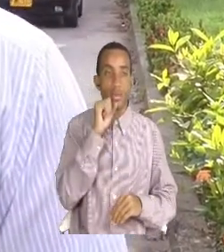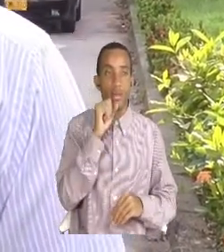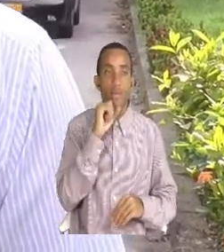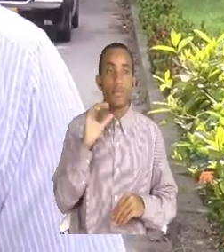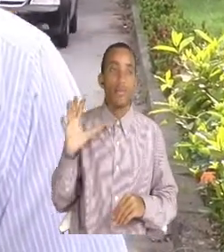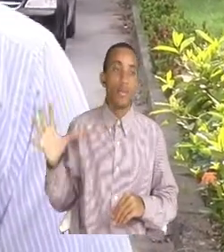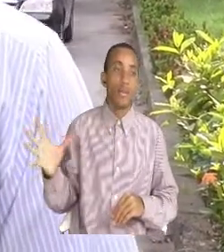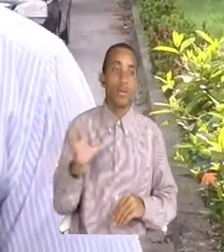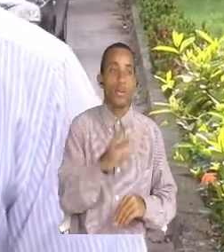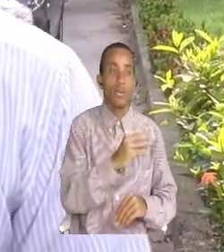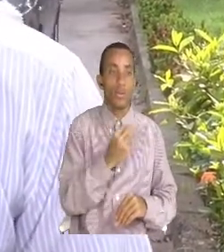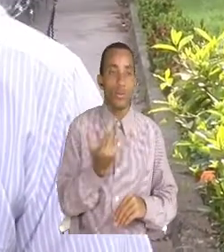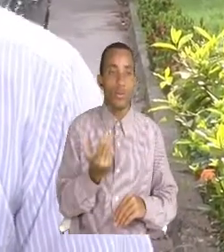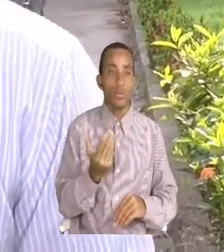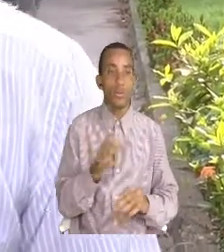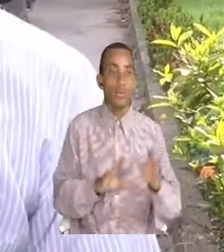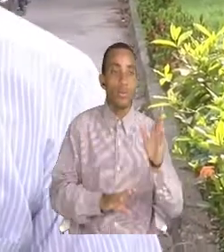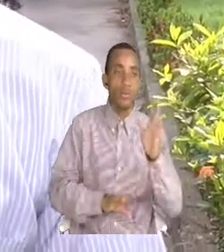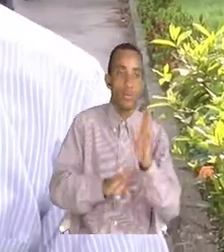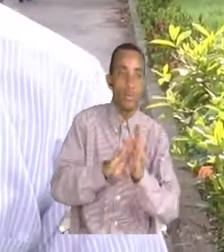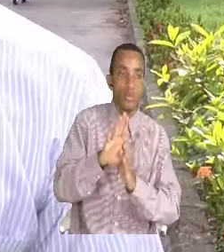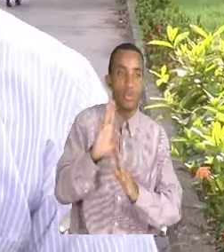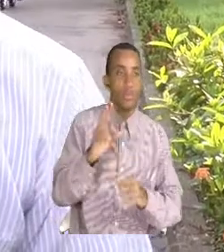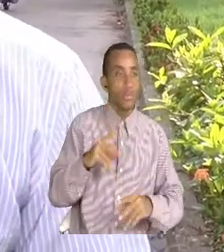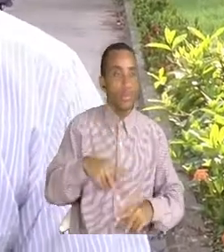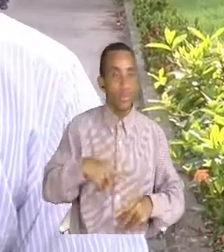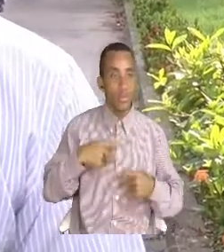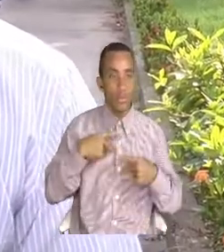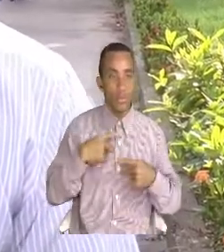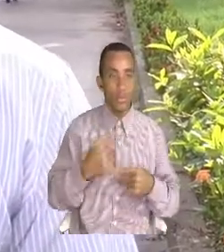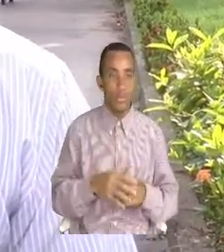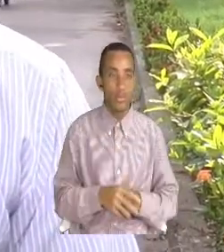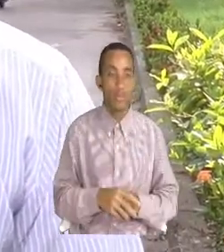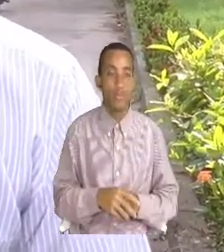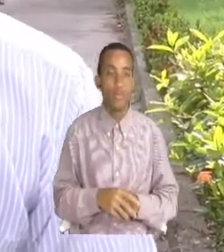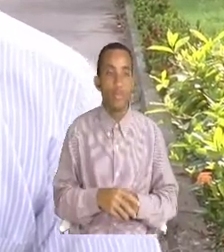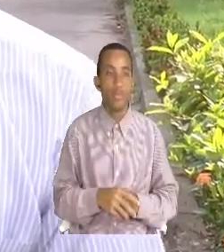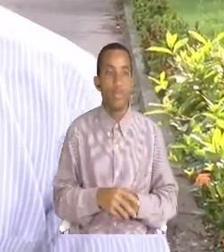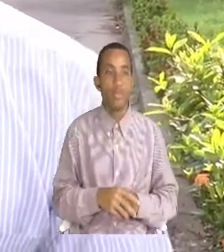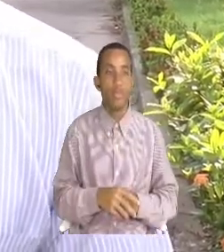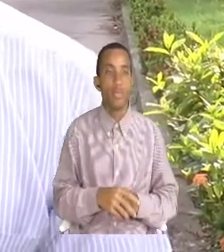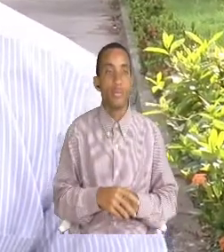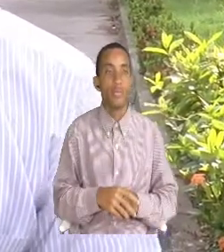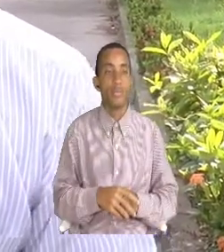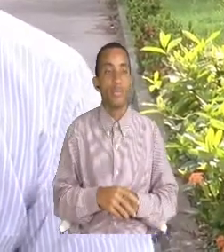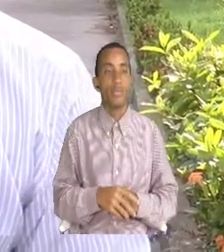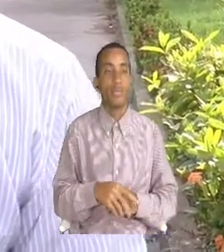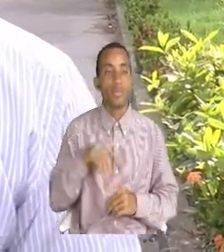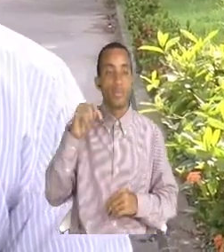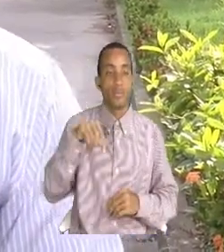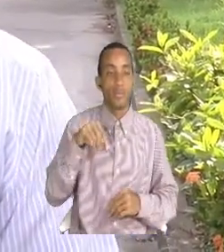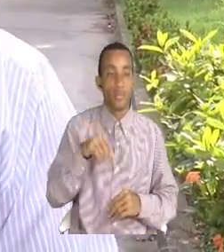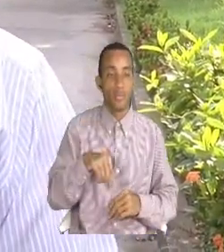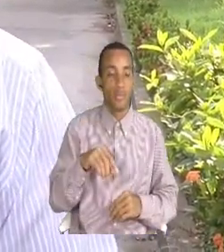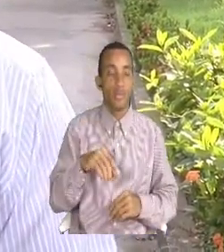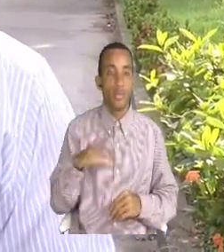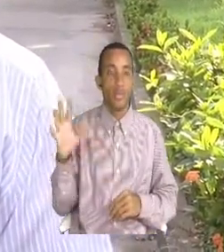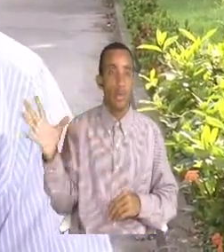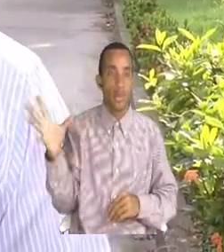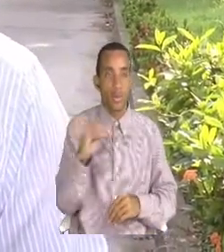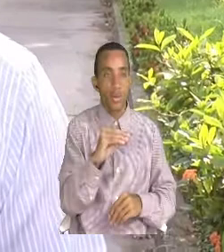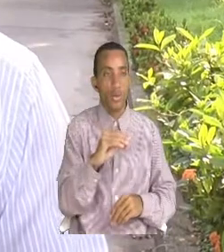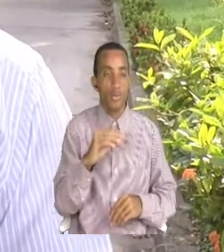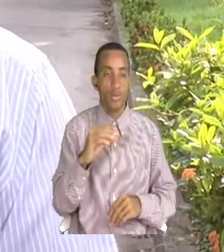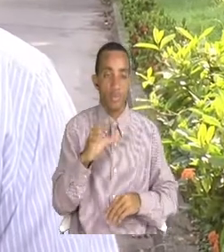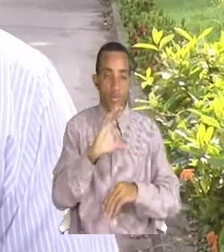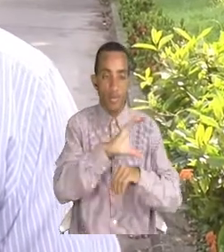todo mi desarrollo personal. Un mensaje para aquí tengo mi familia. Un feliz cumpleaños, que la ciudadanía se comporte, porque en